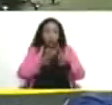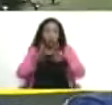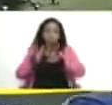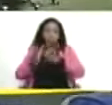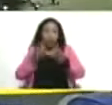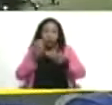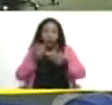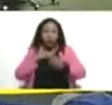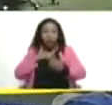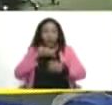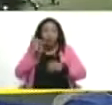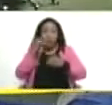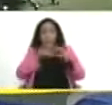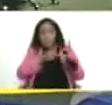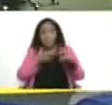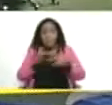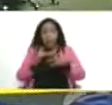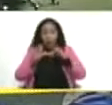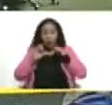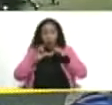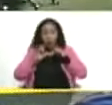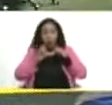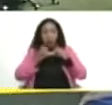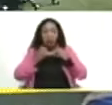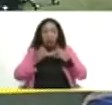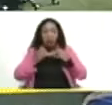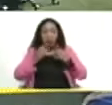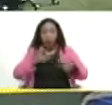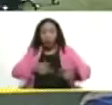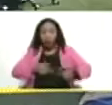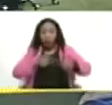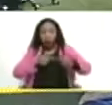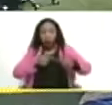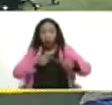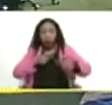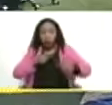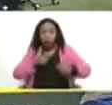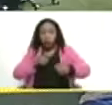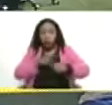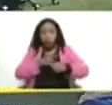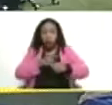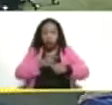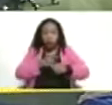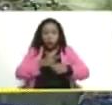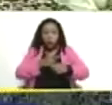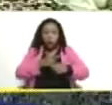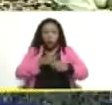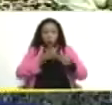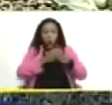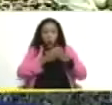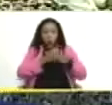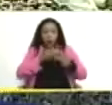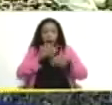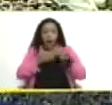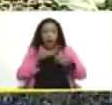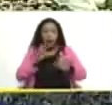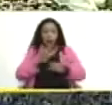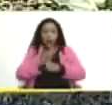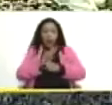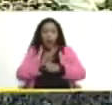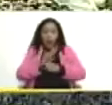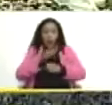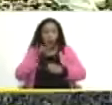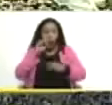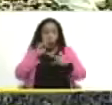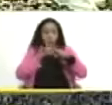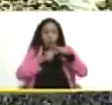como tenemos planes permanentes para enfrentar a los grupos armados generadores de violencia, y así como hemos tenido